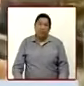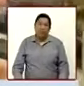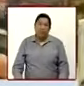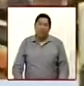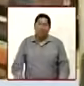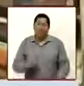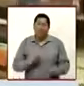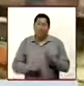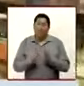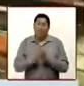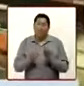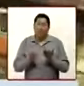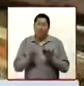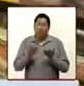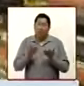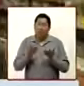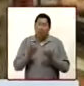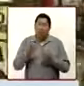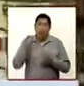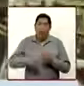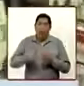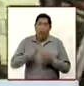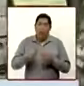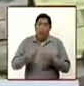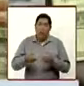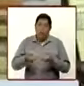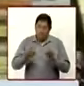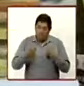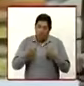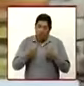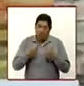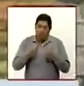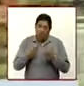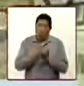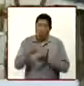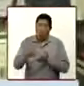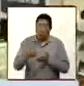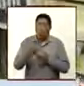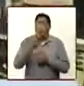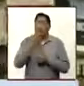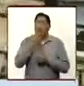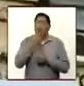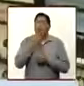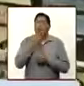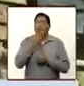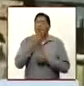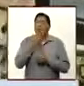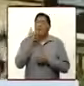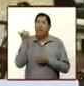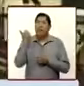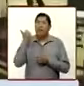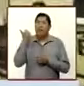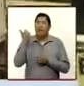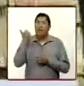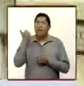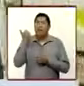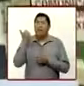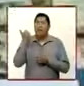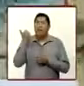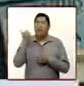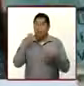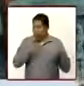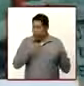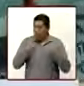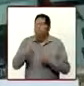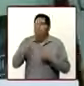¿Y algún libro tal vez que nos recomiende y que no nos pueda faltar a nosotros en la biblioteca que haya leído usted? Este ya lo compré. Poder